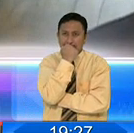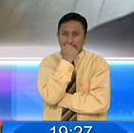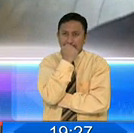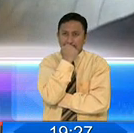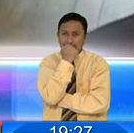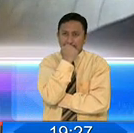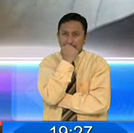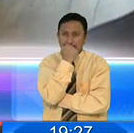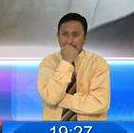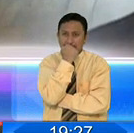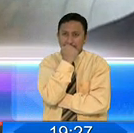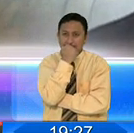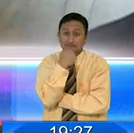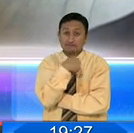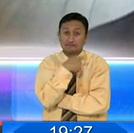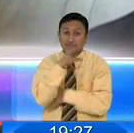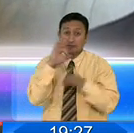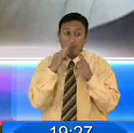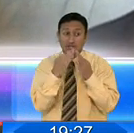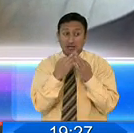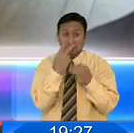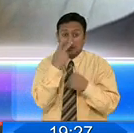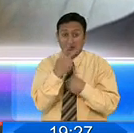Ver dos veces sufrir a la familia.